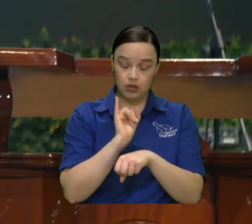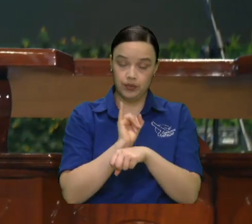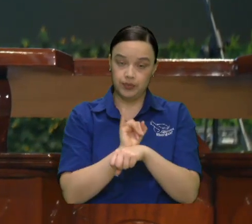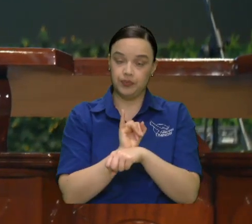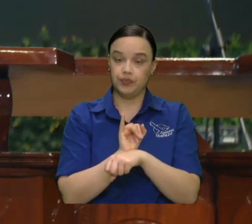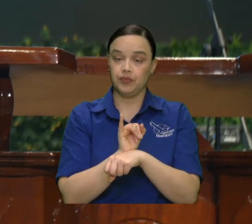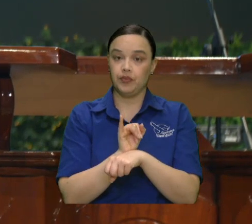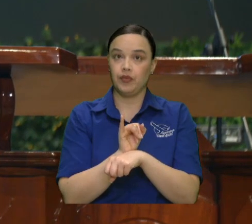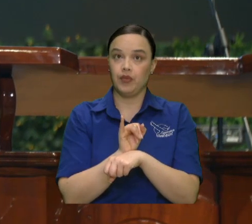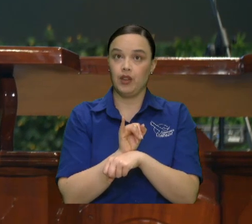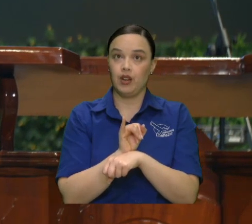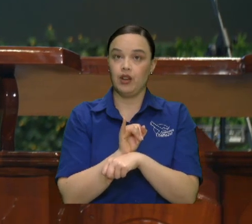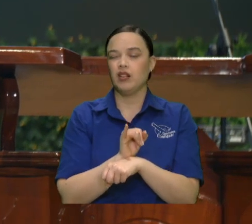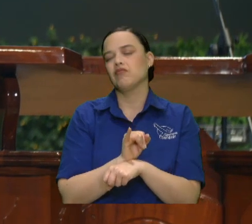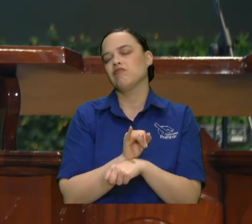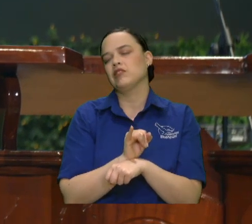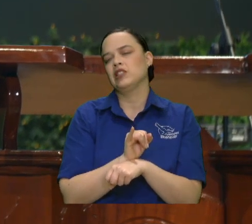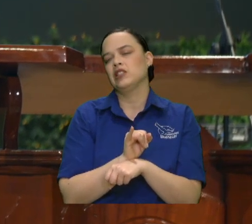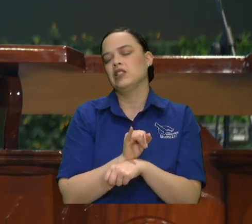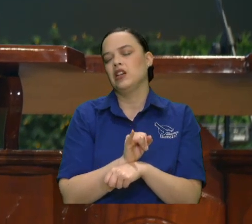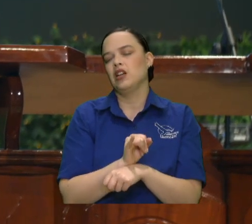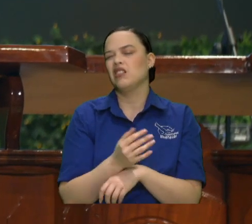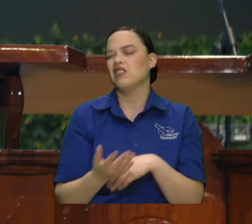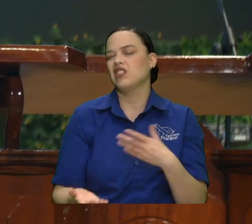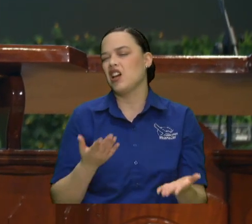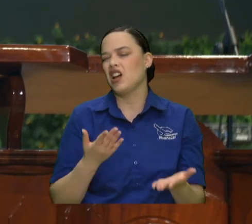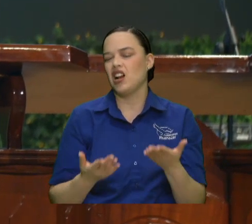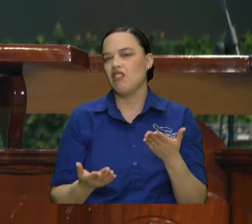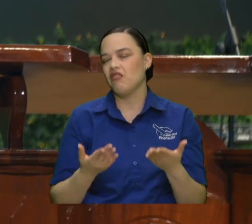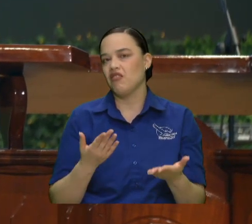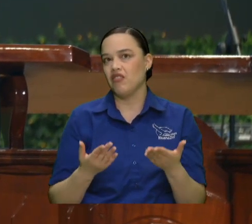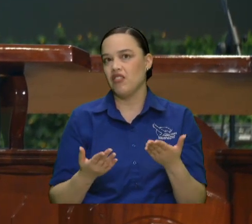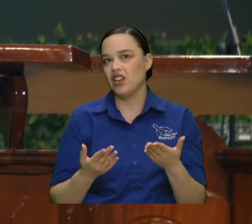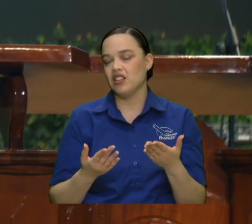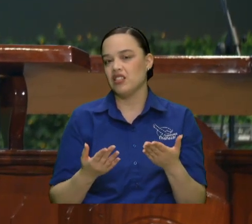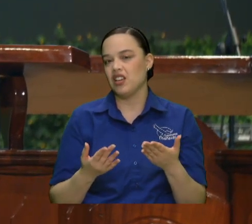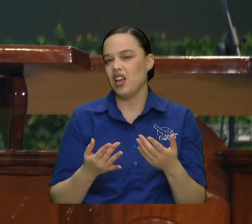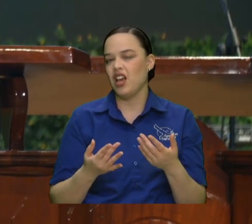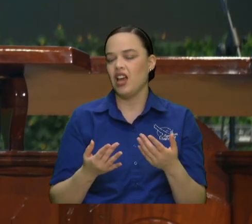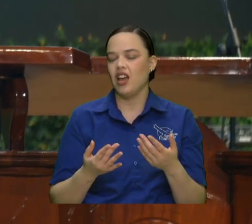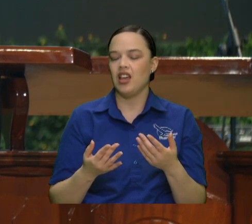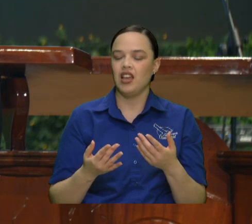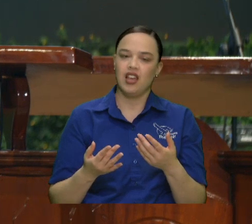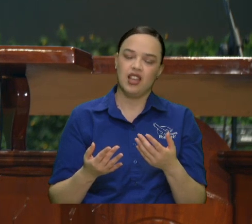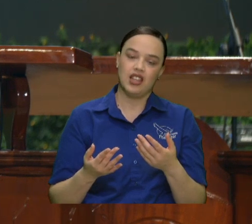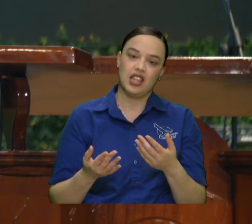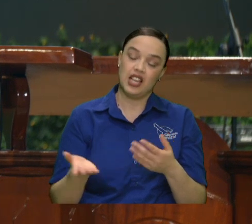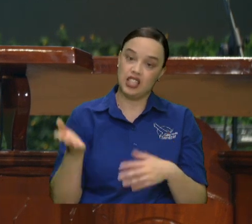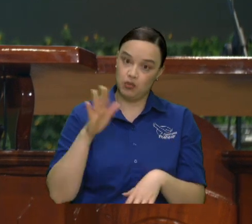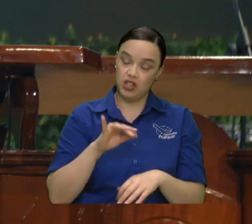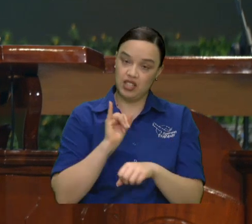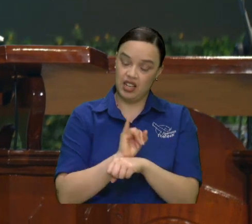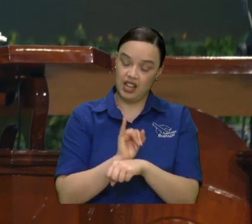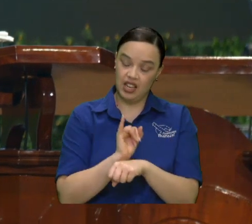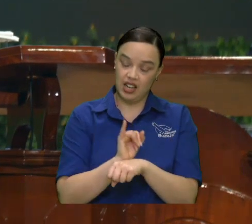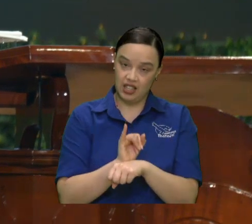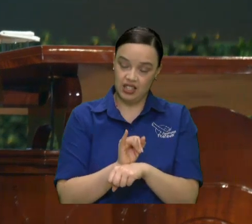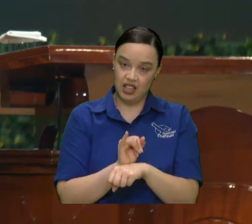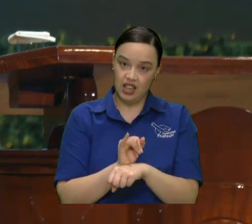y qué tal si cuando regrese hacemos que el vecino salga y se pelee con él eso lo pone a él mira si ve